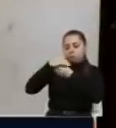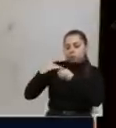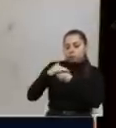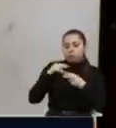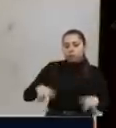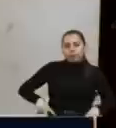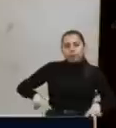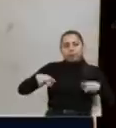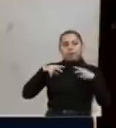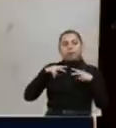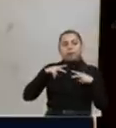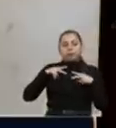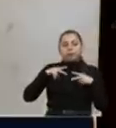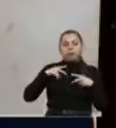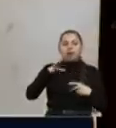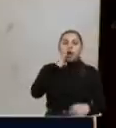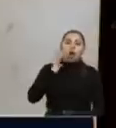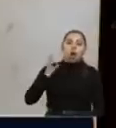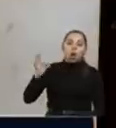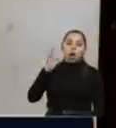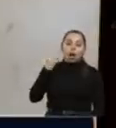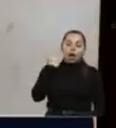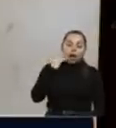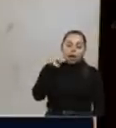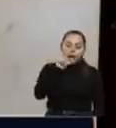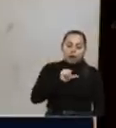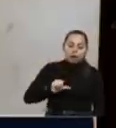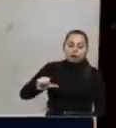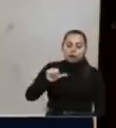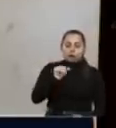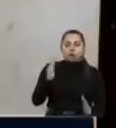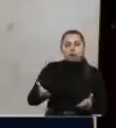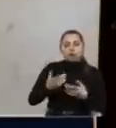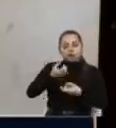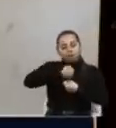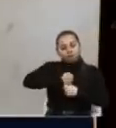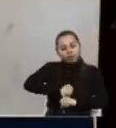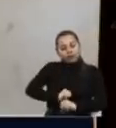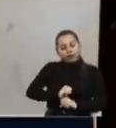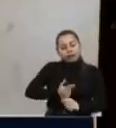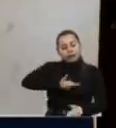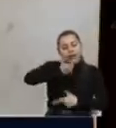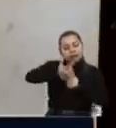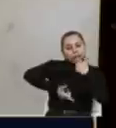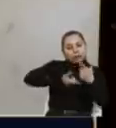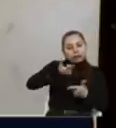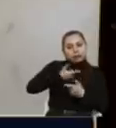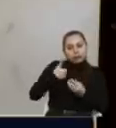vida de los hombres y mujeres que se sacrifican por nuestra seguridad.